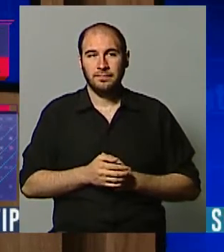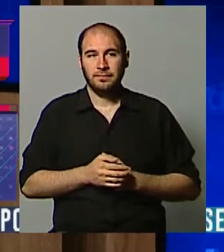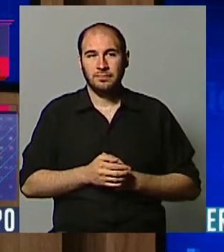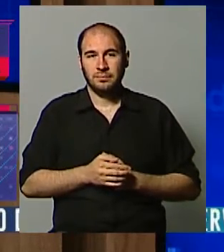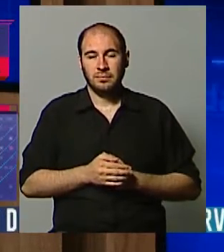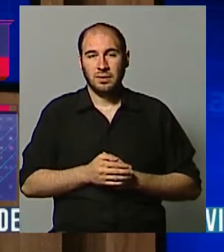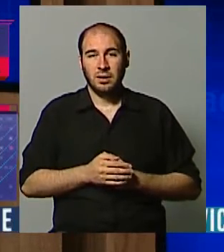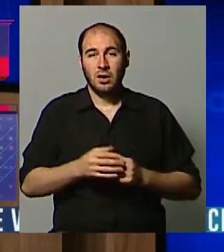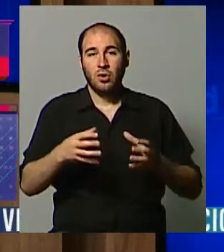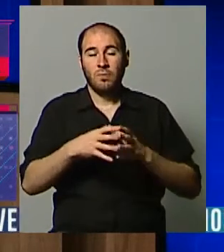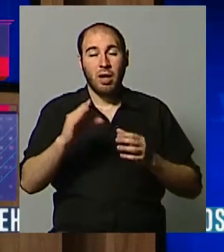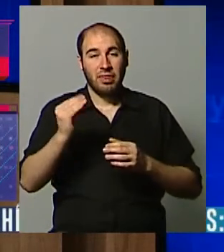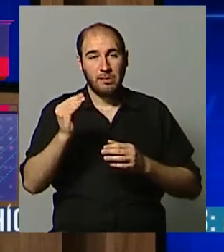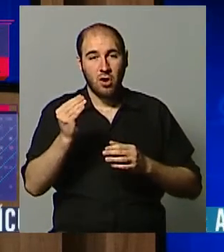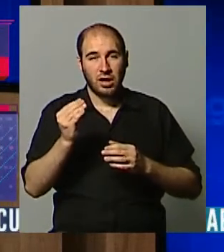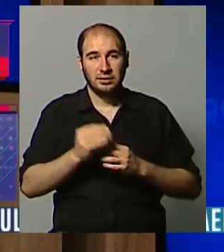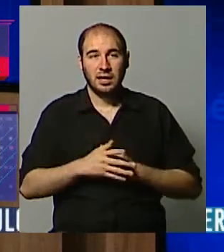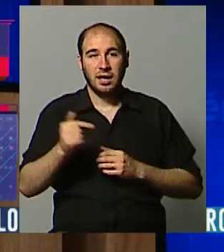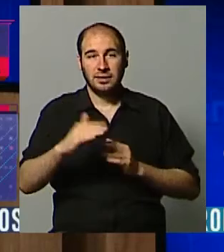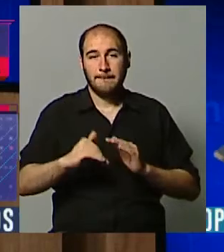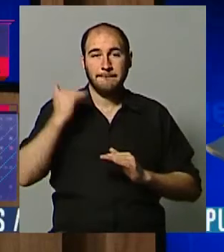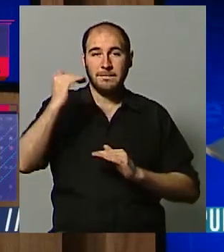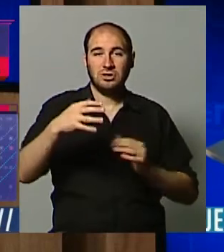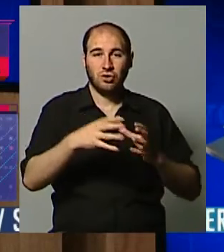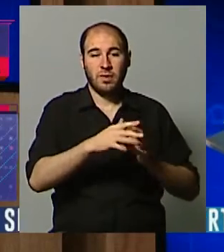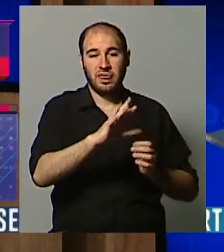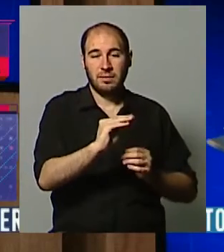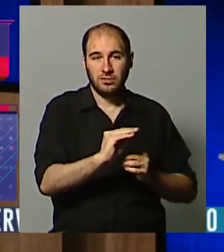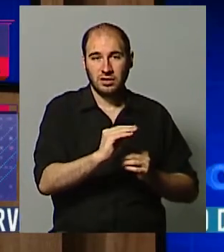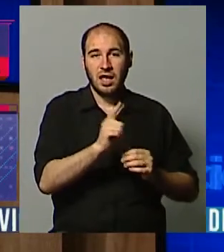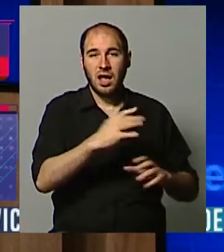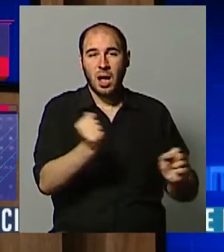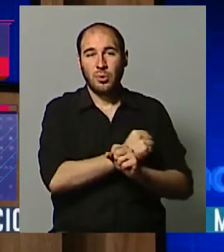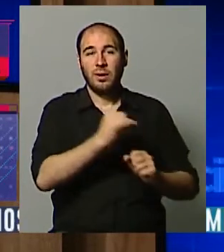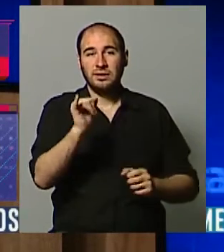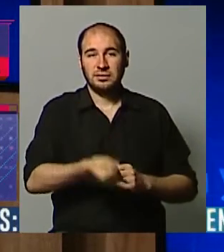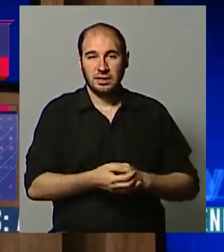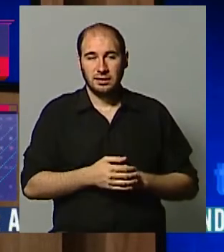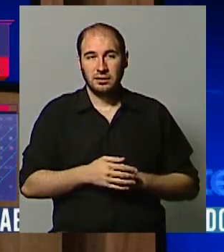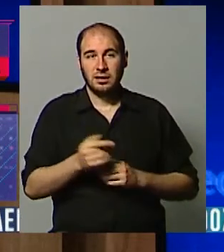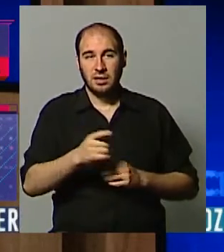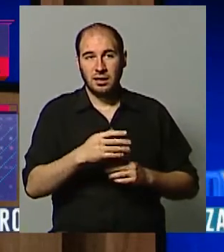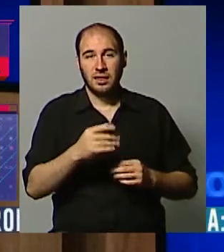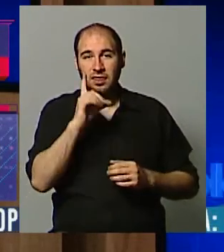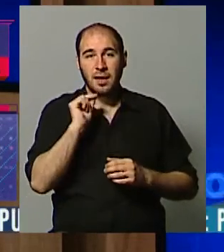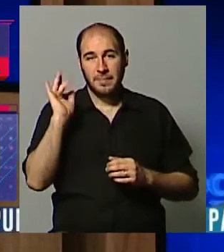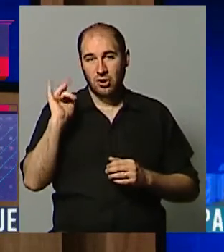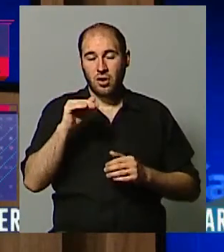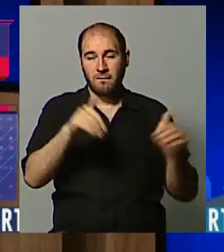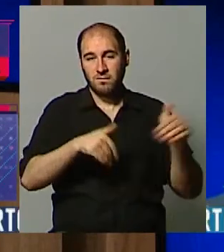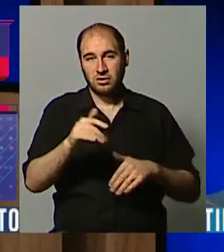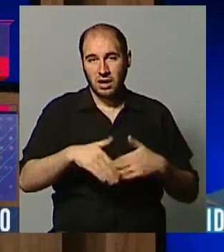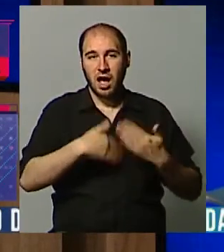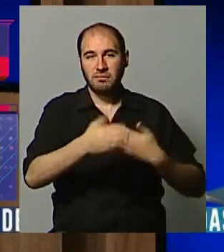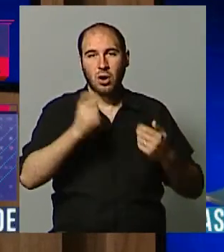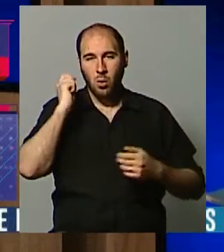que el Partido Demócrata tiene mayoría en la Cámara Baja, es lo que lo autoriza, que es lo que ha votado el miércoles, justamente avanzar